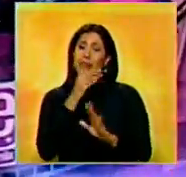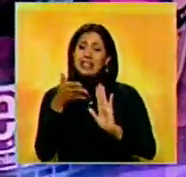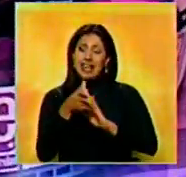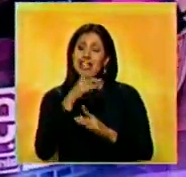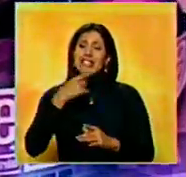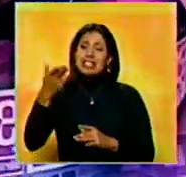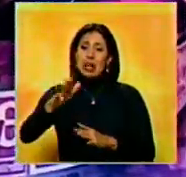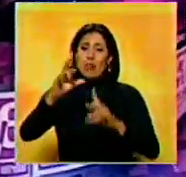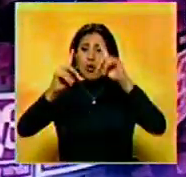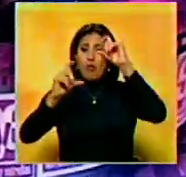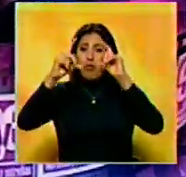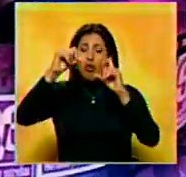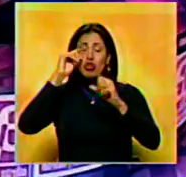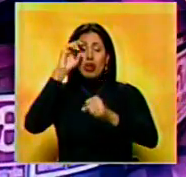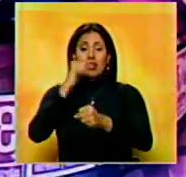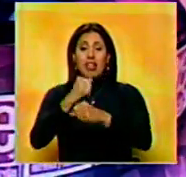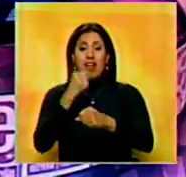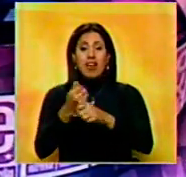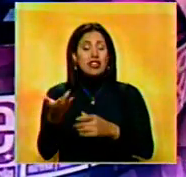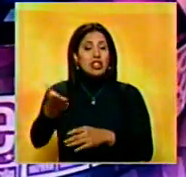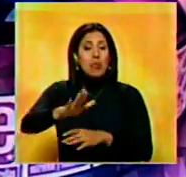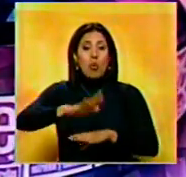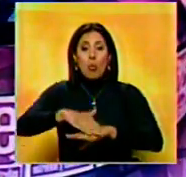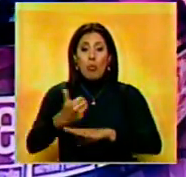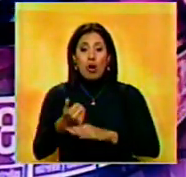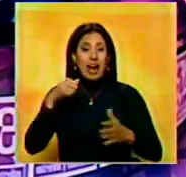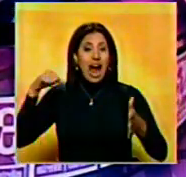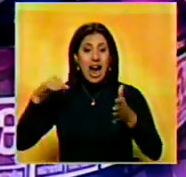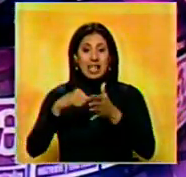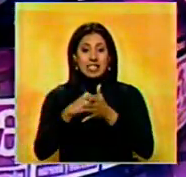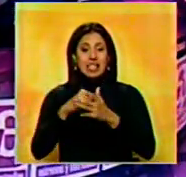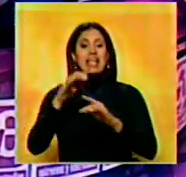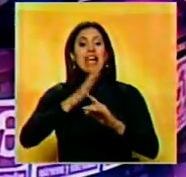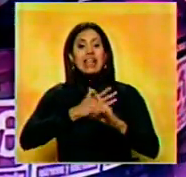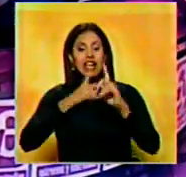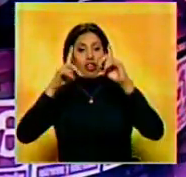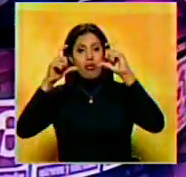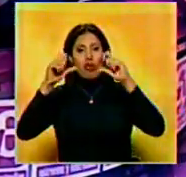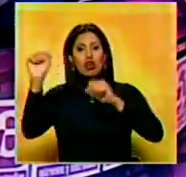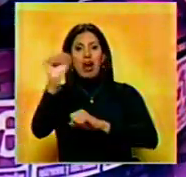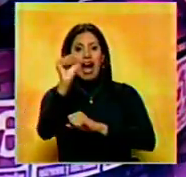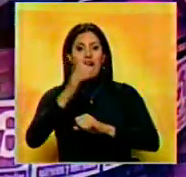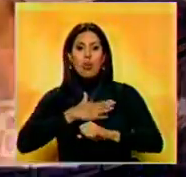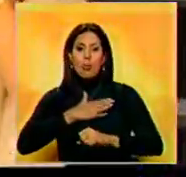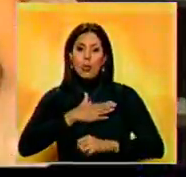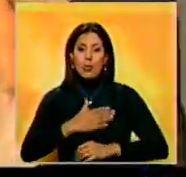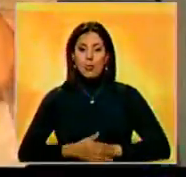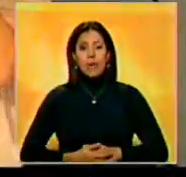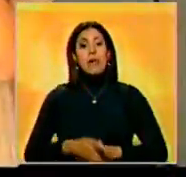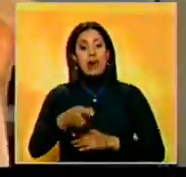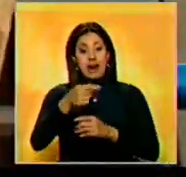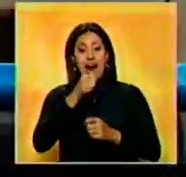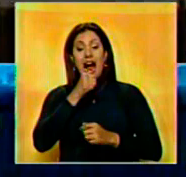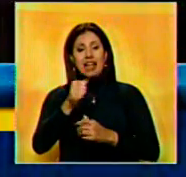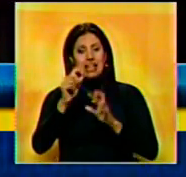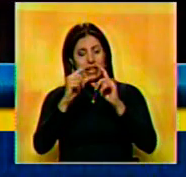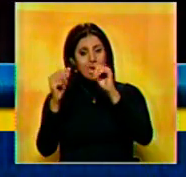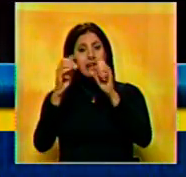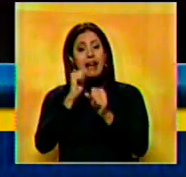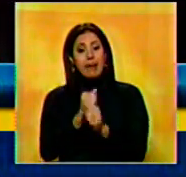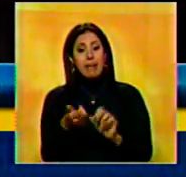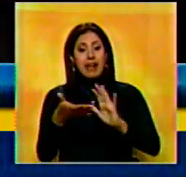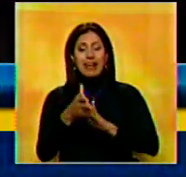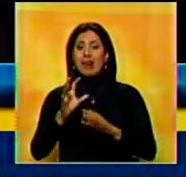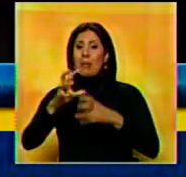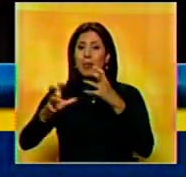la muerte del paparazzi, quien falleció tras ser atropellado cuando trataba de tomarle una foto a su auto. El cantante escribió que espera que